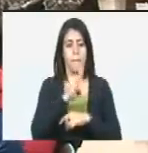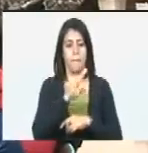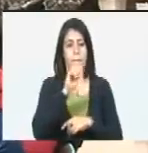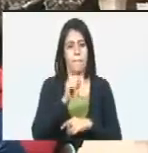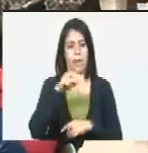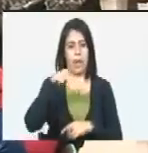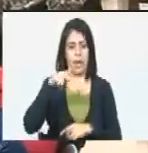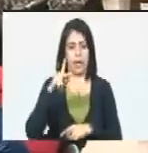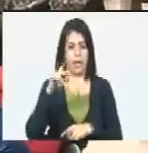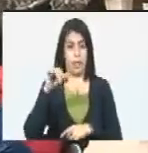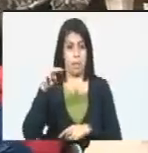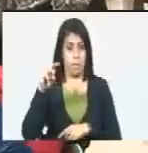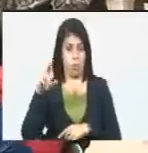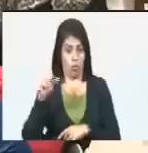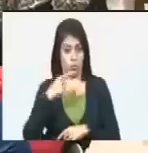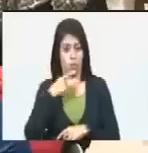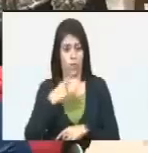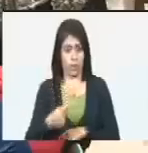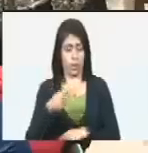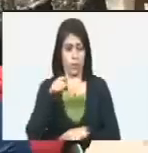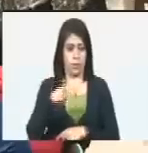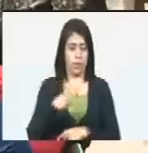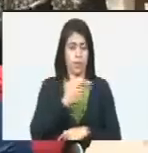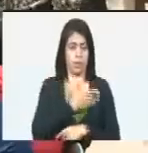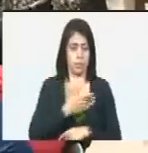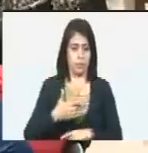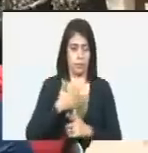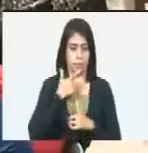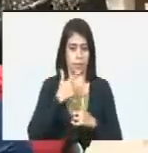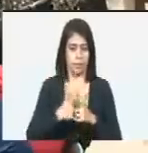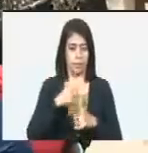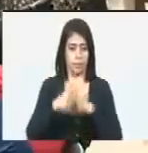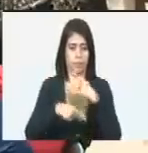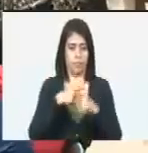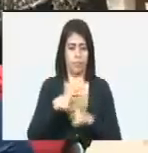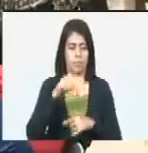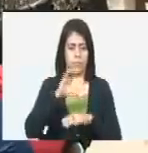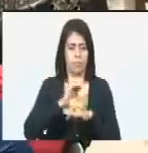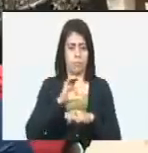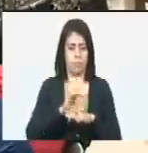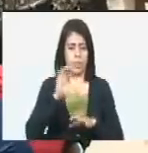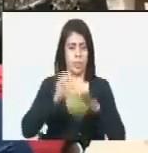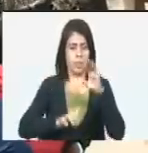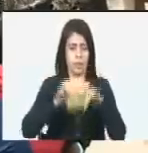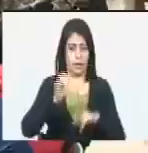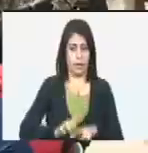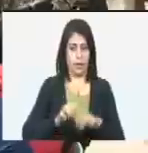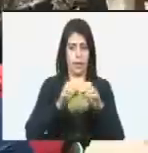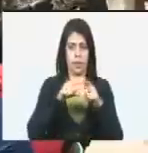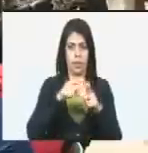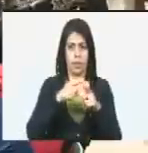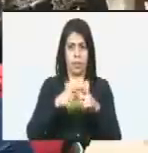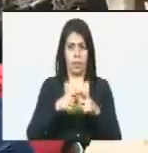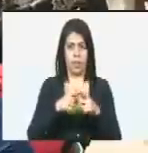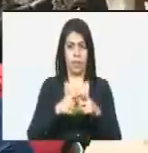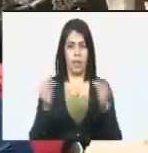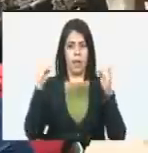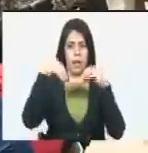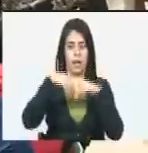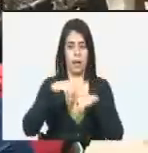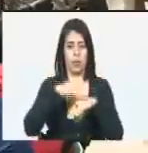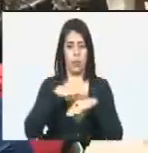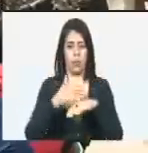quien señala, es el precedente del actual secretario general, que de acuerdo